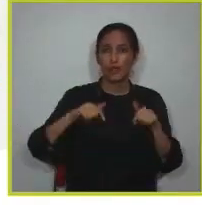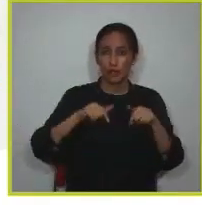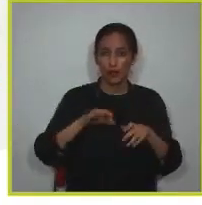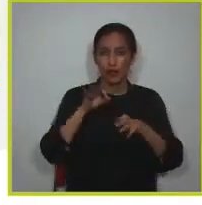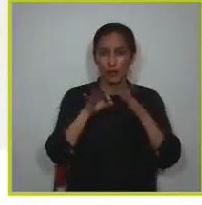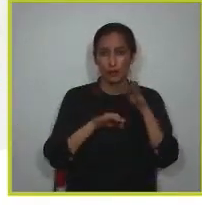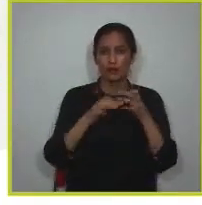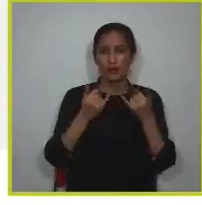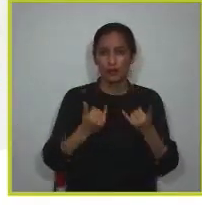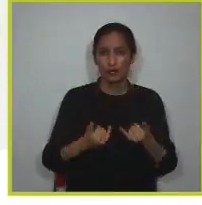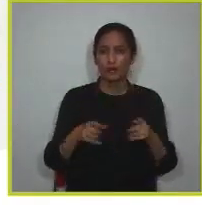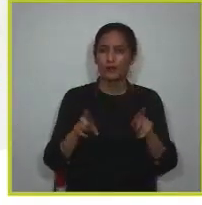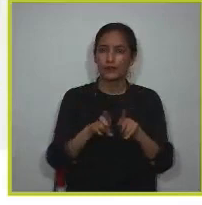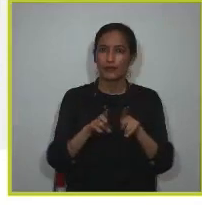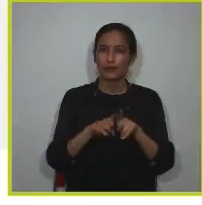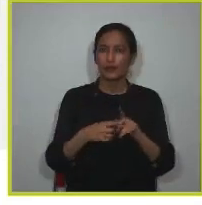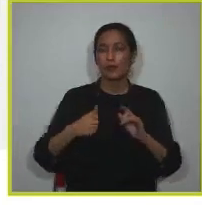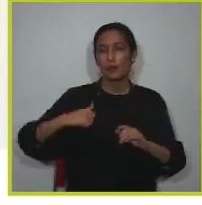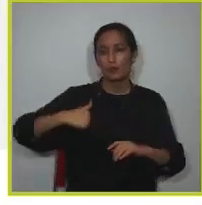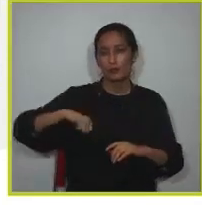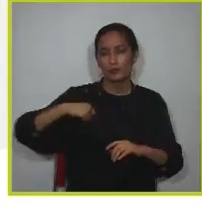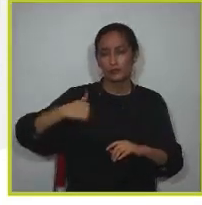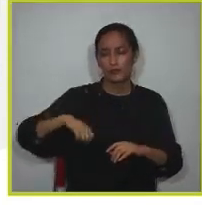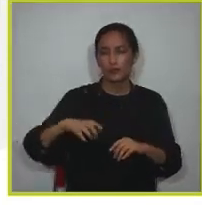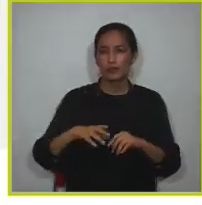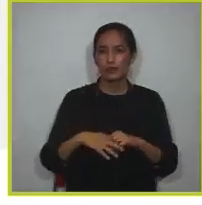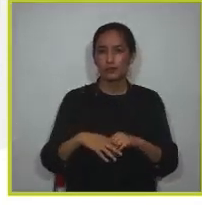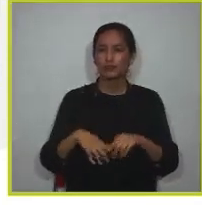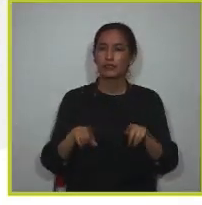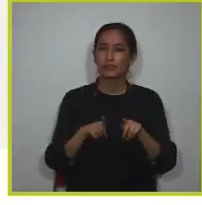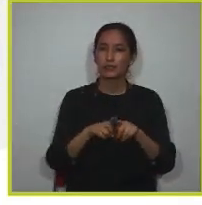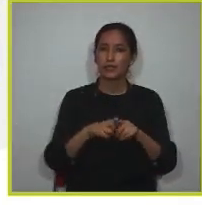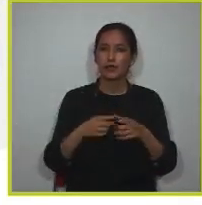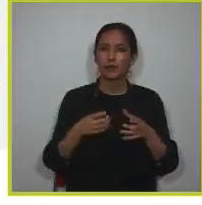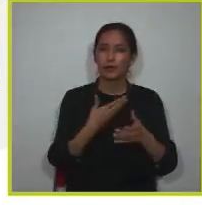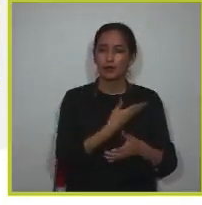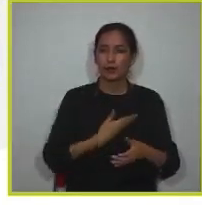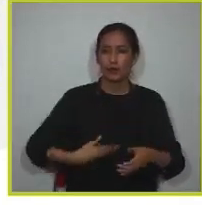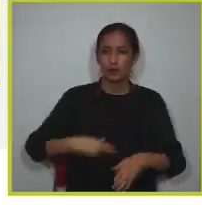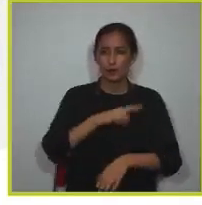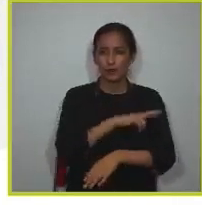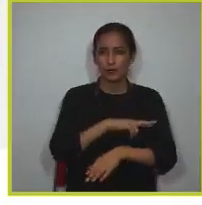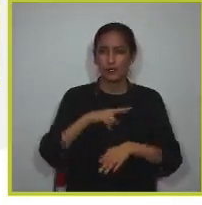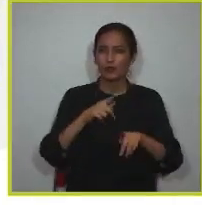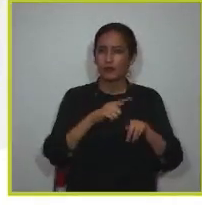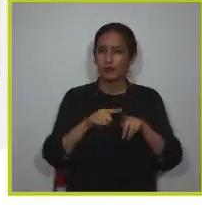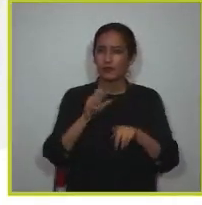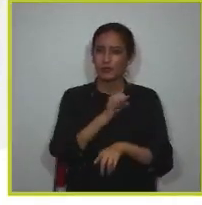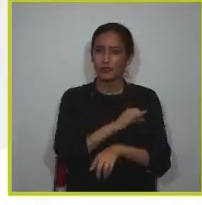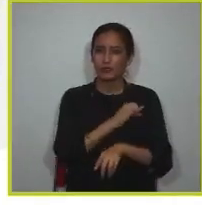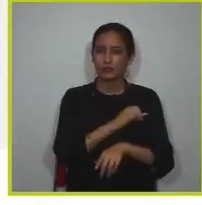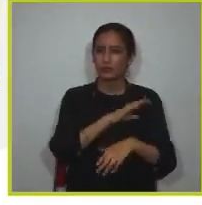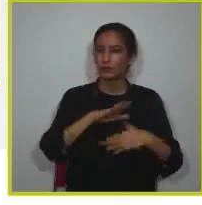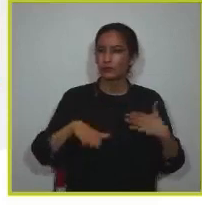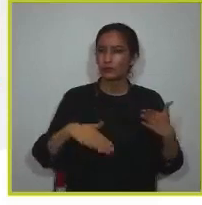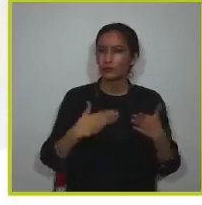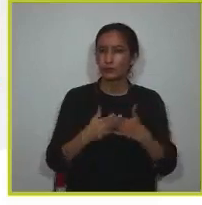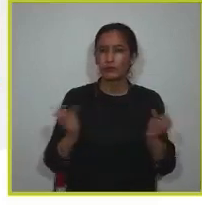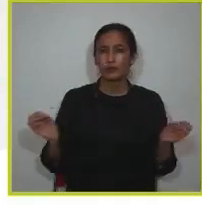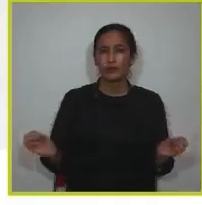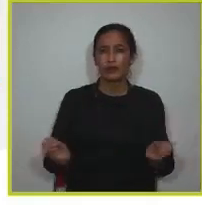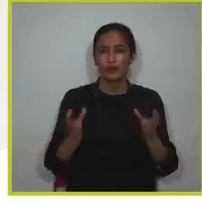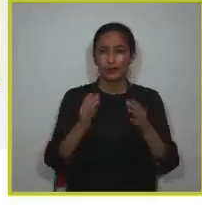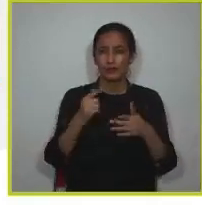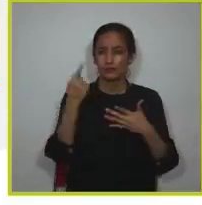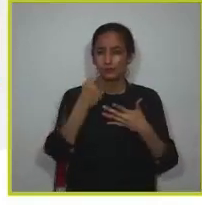abordando acá que está vinculado a las municipalidades gobiernos regionales y entidades que están encargadas también de promover el